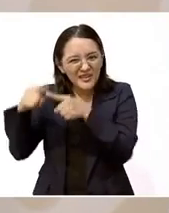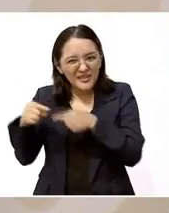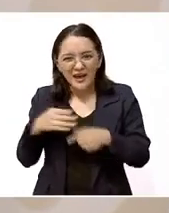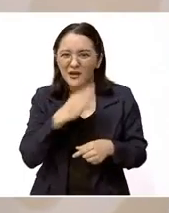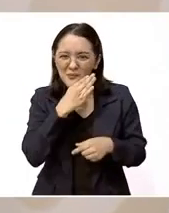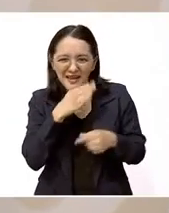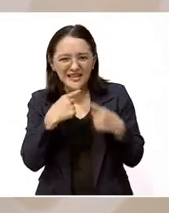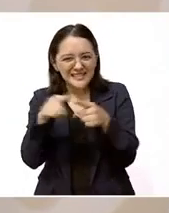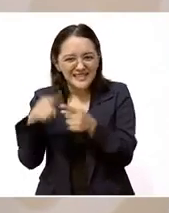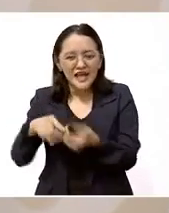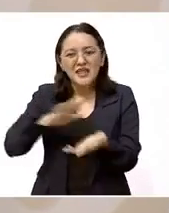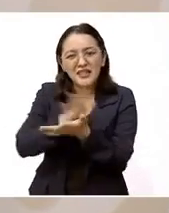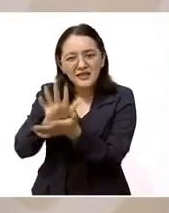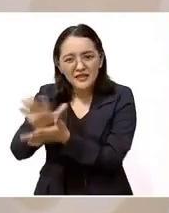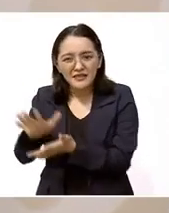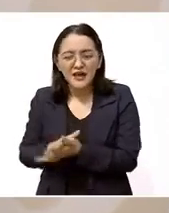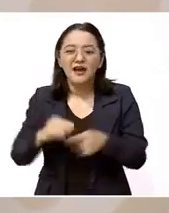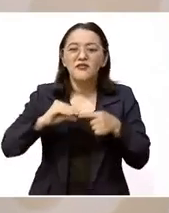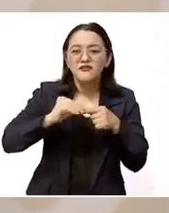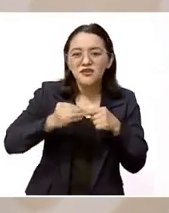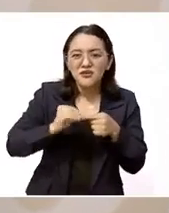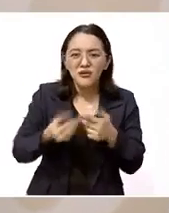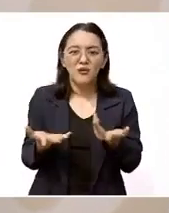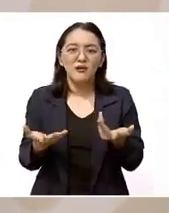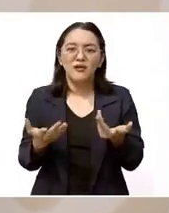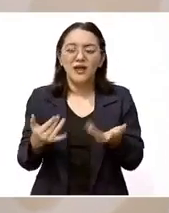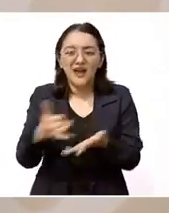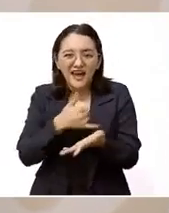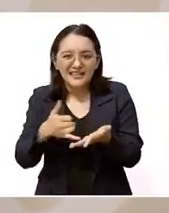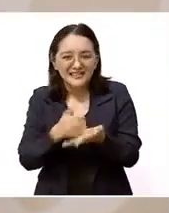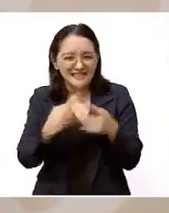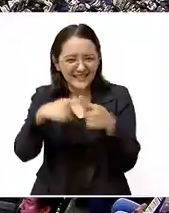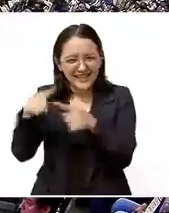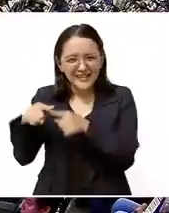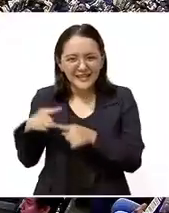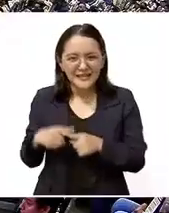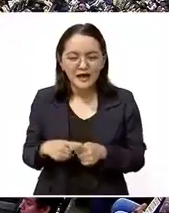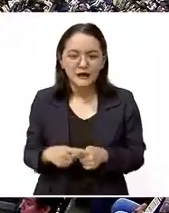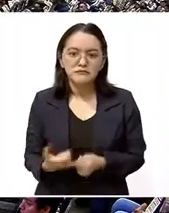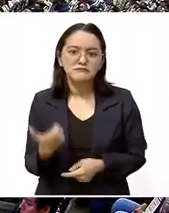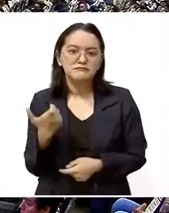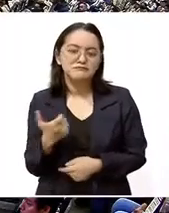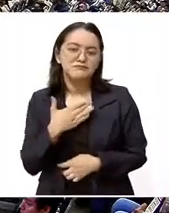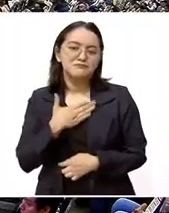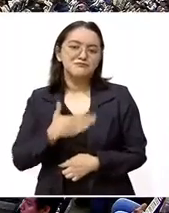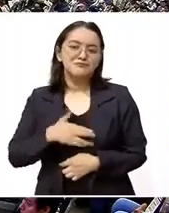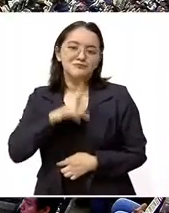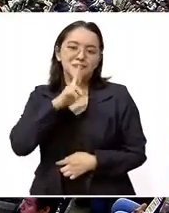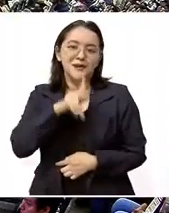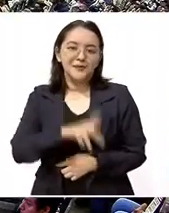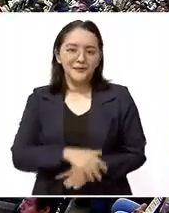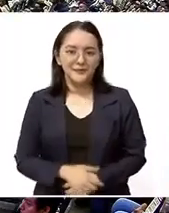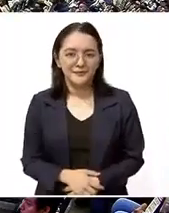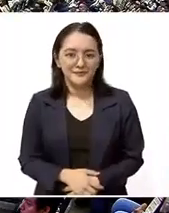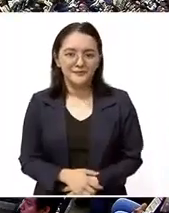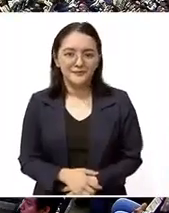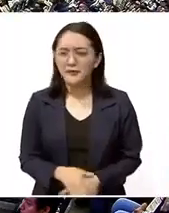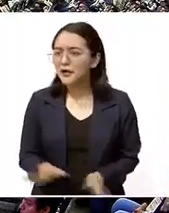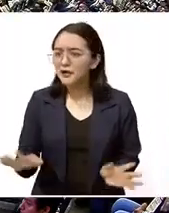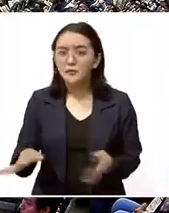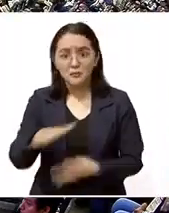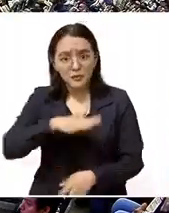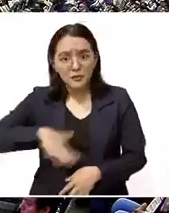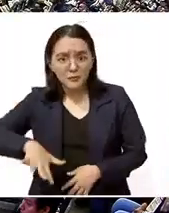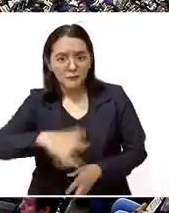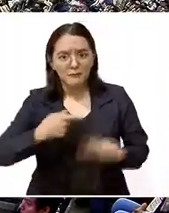del maíz, la tortilla, el frijol, el aceite, entre otros. Todos los servidores públicos